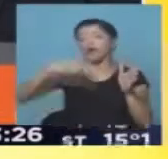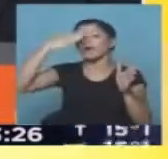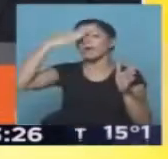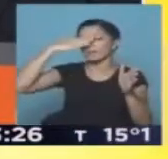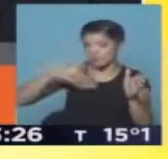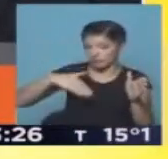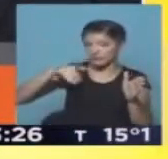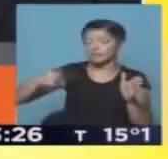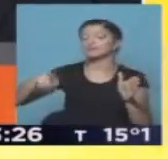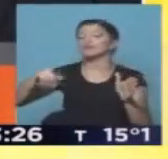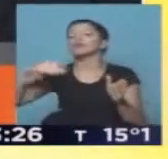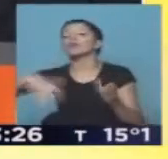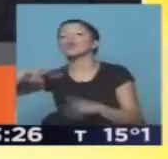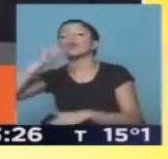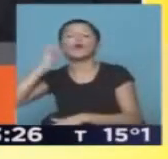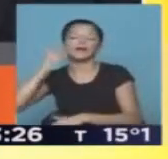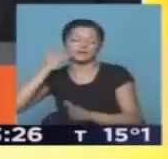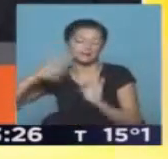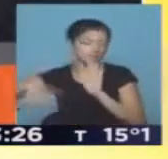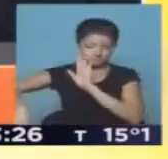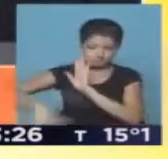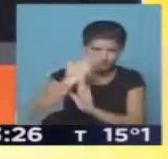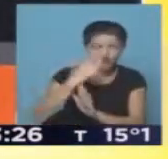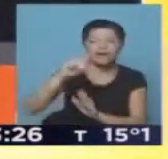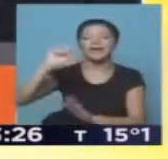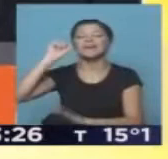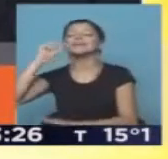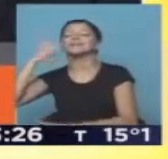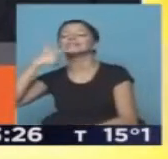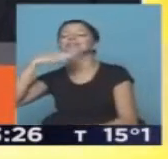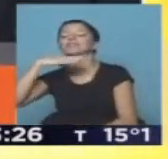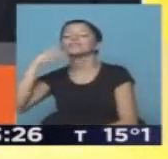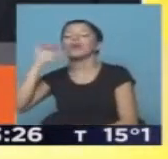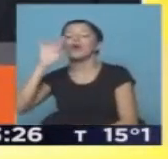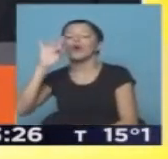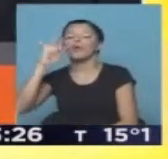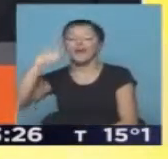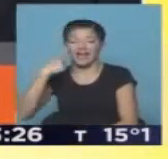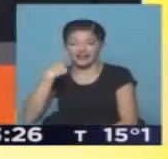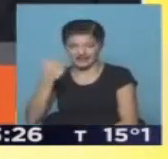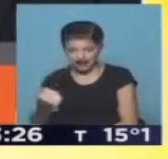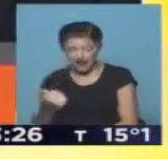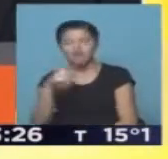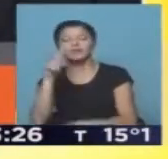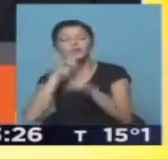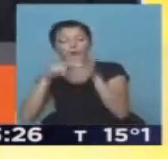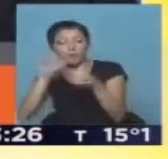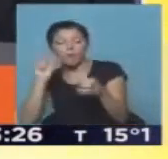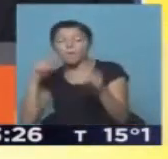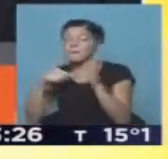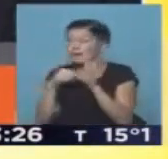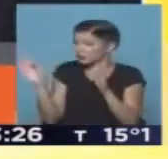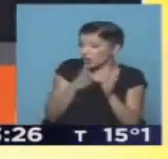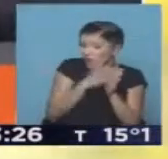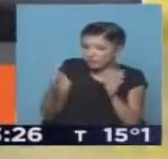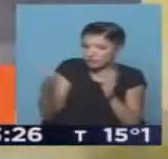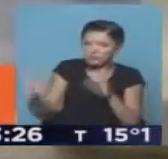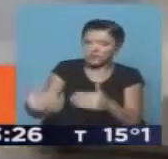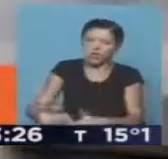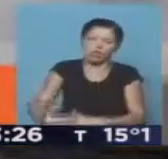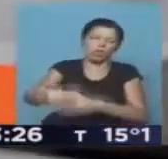y se retira de gasas de parte de cisjordania se plantea la desconexión pero todo ese proceso vuelve atrás